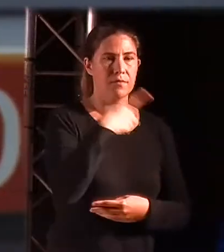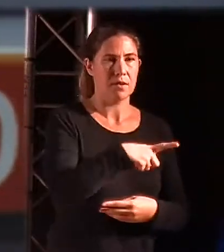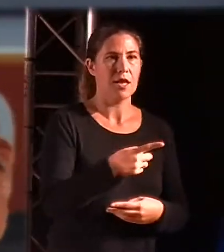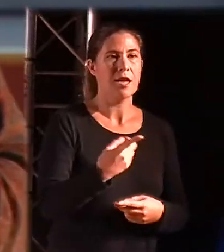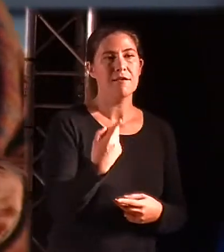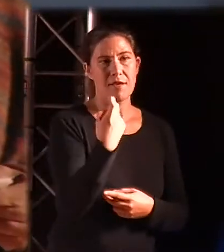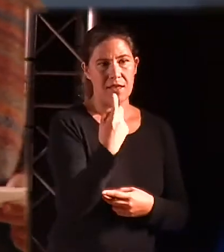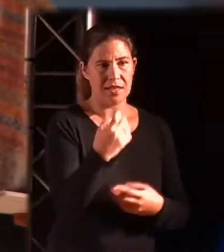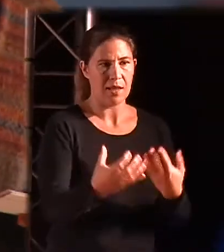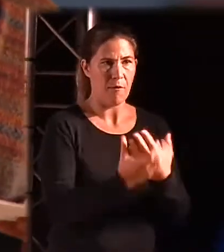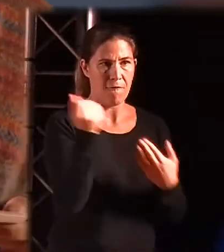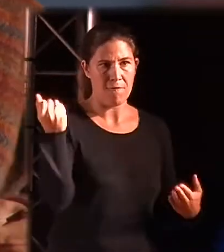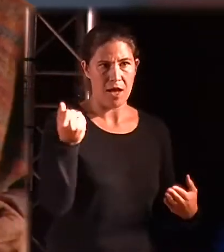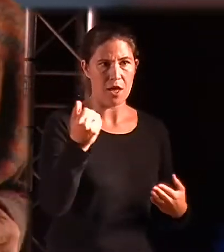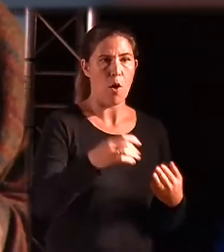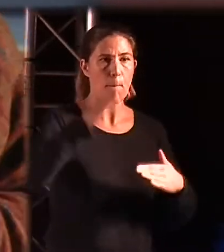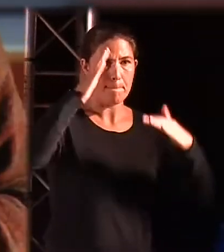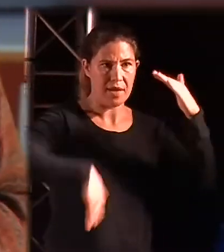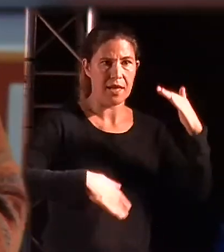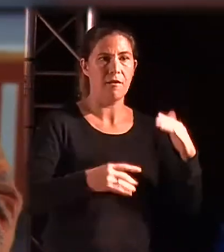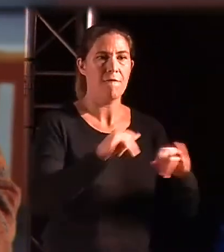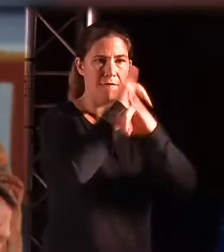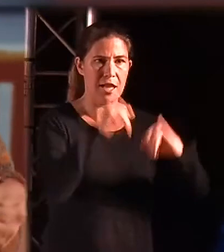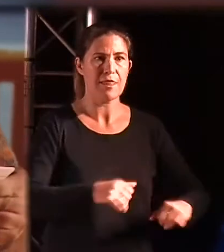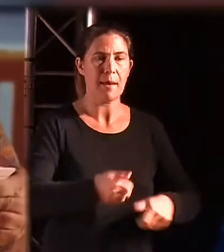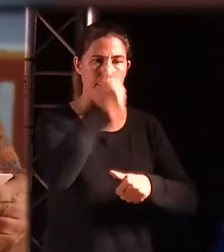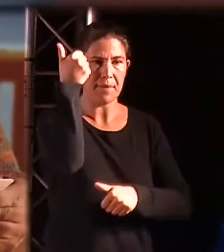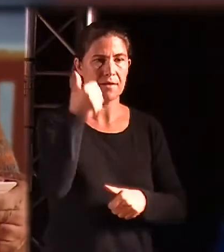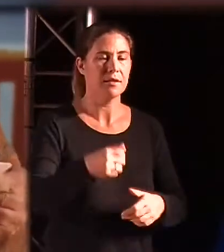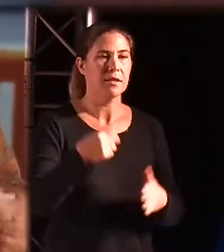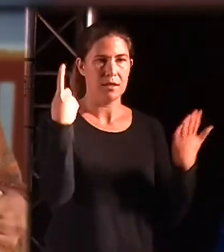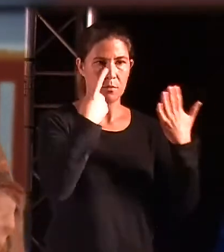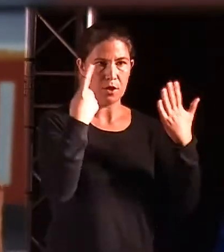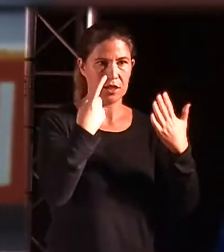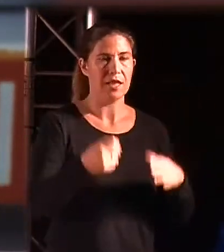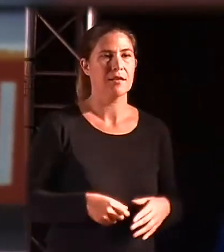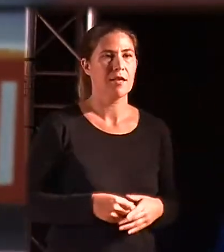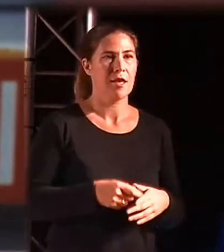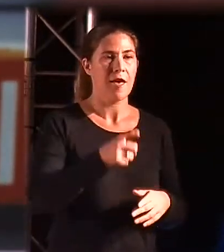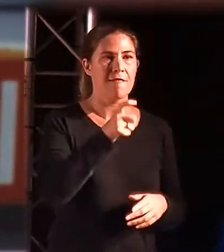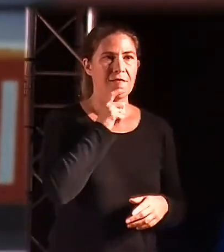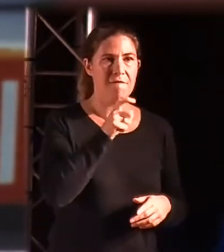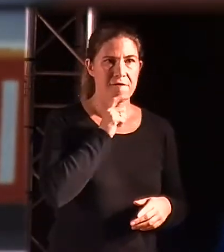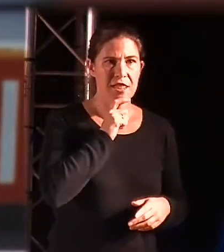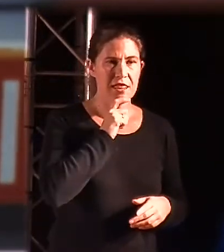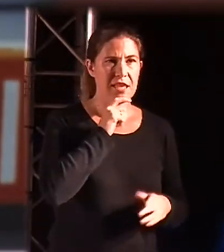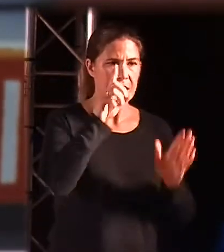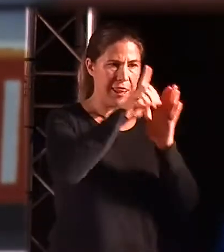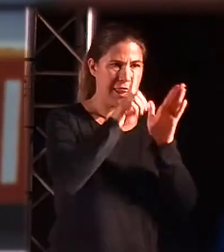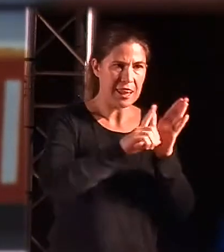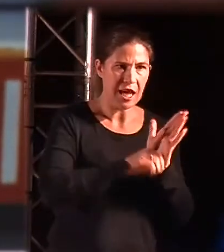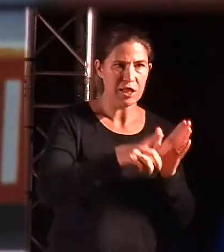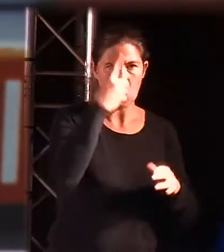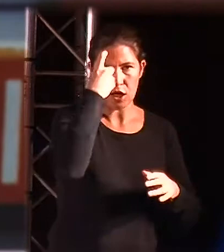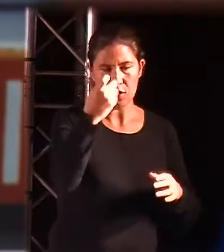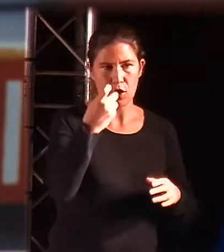cometer muchos errores para ser felices. Pero bueno. Número 6. Es difícil recordar datos sin sentido. O sea,